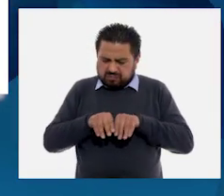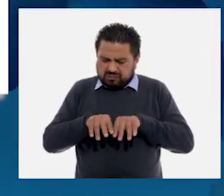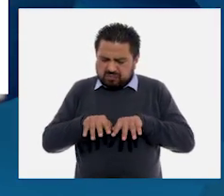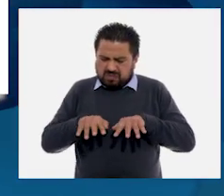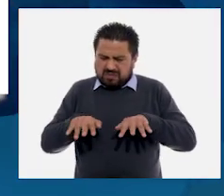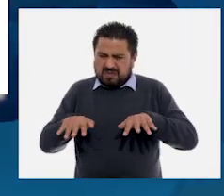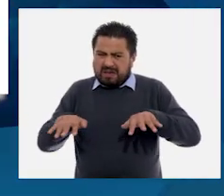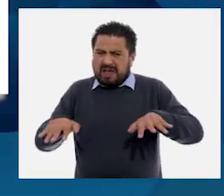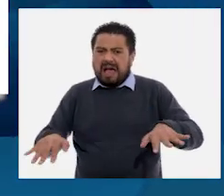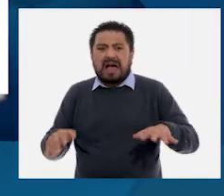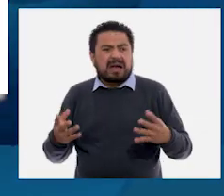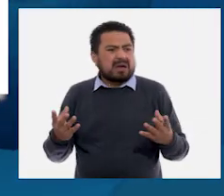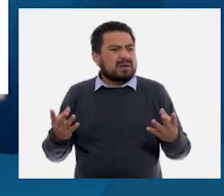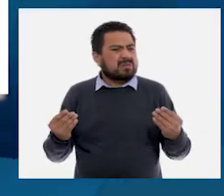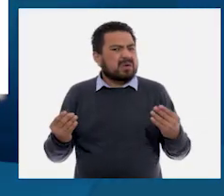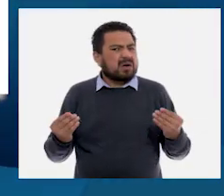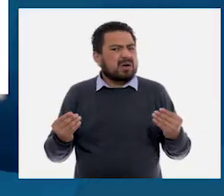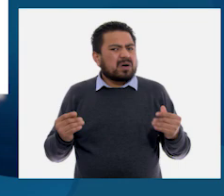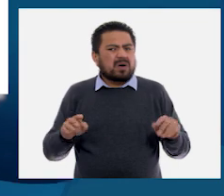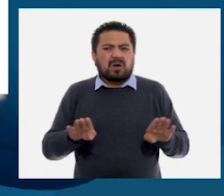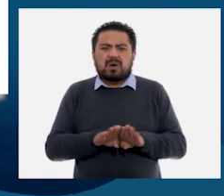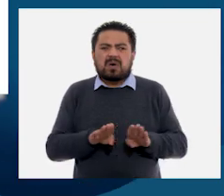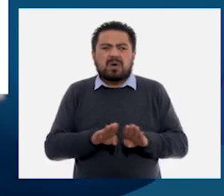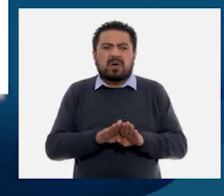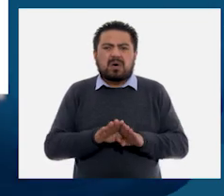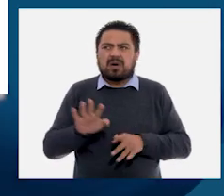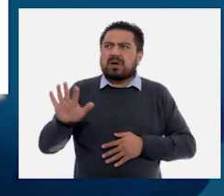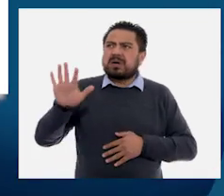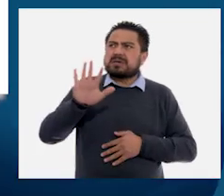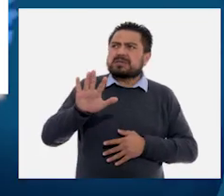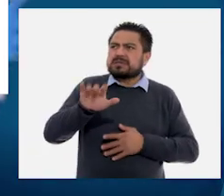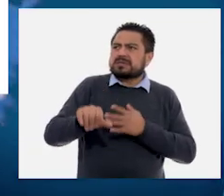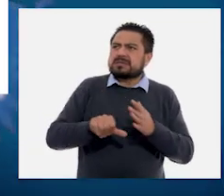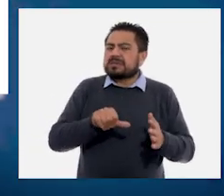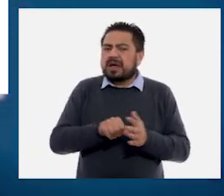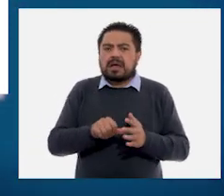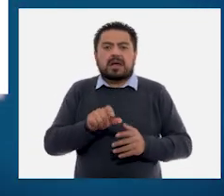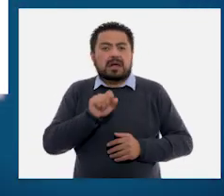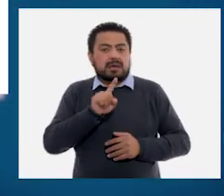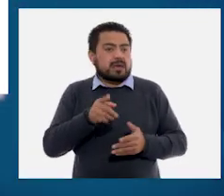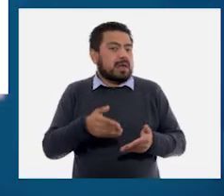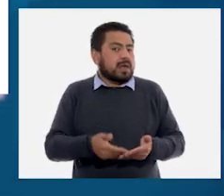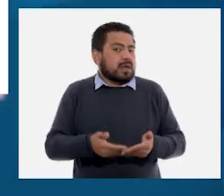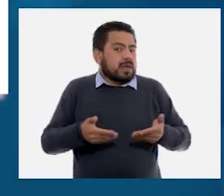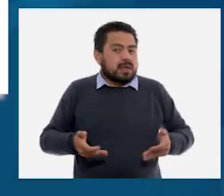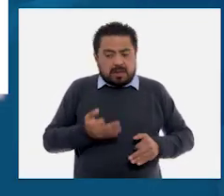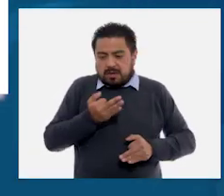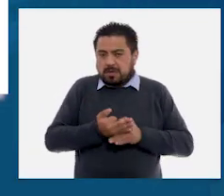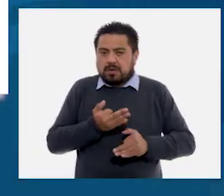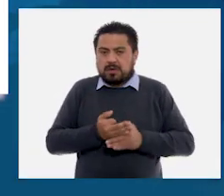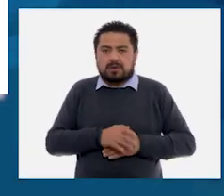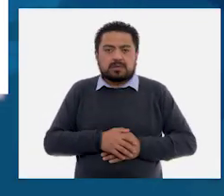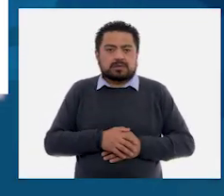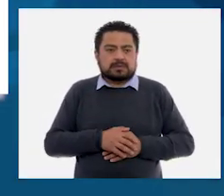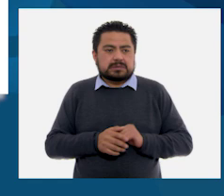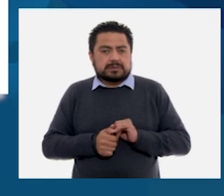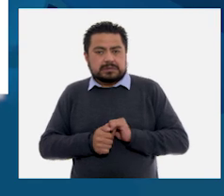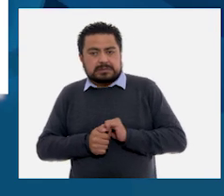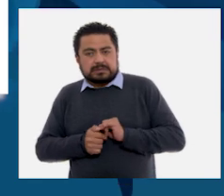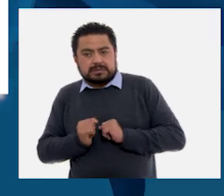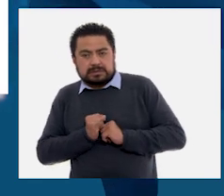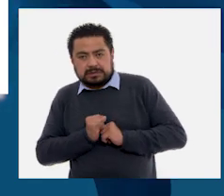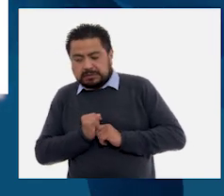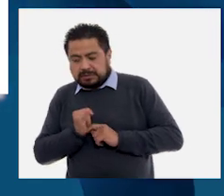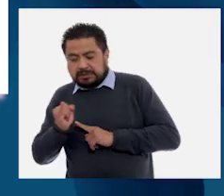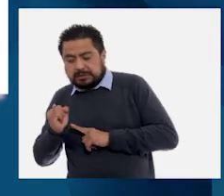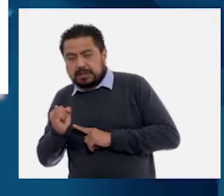ramas pequeñas como en la zona del centro. Y ahora, del lado izquierdo, o sea,